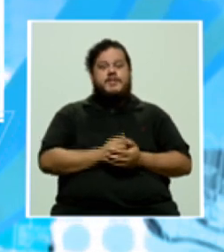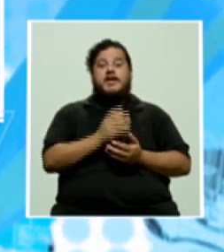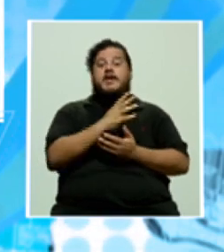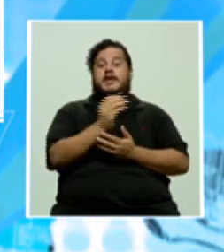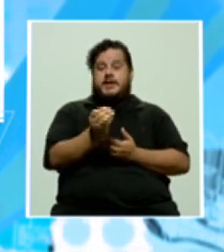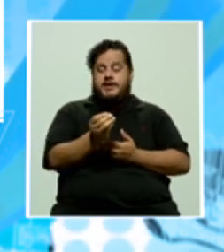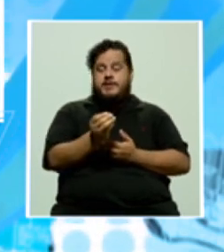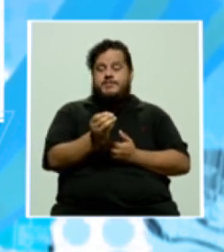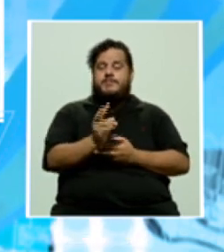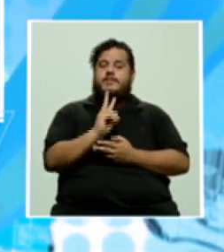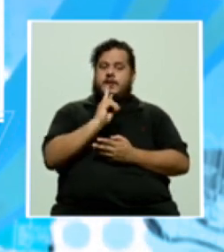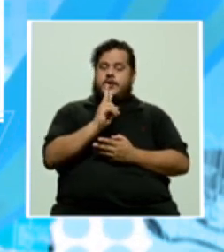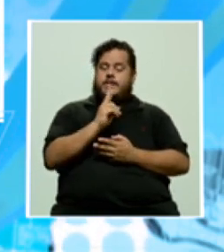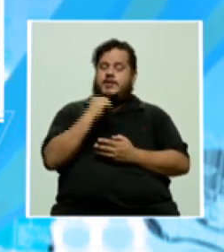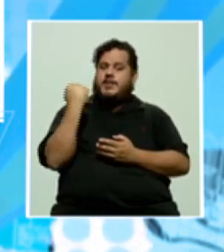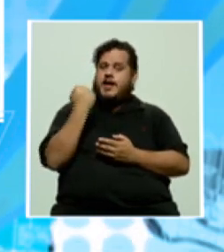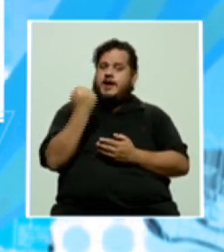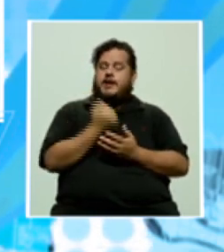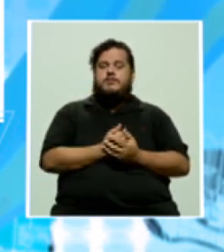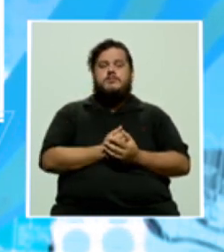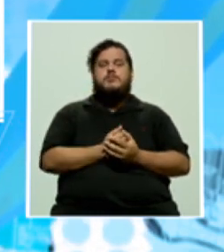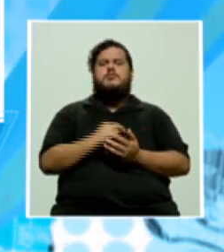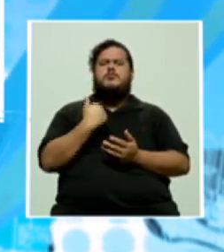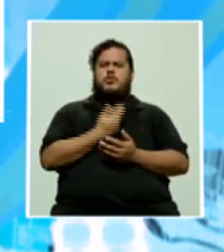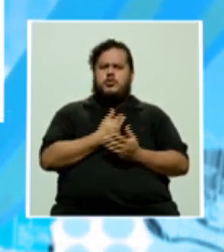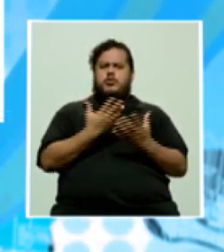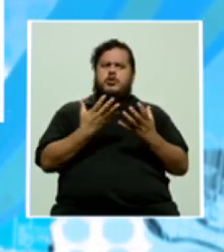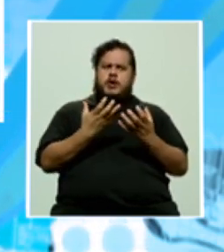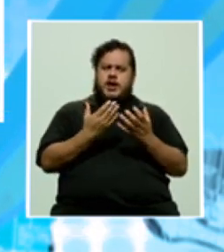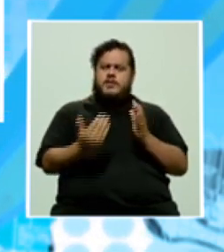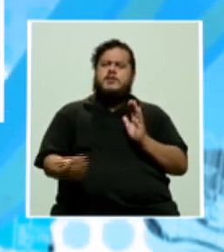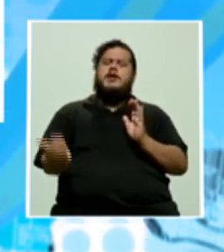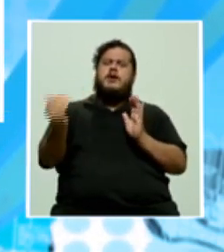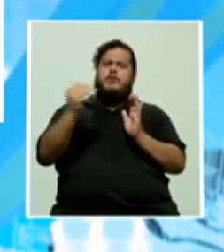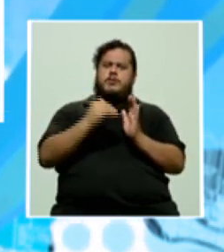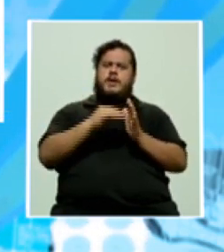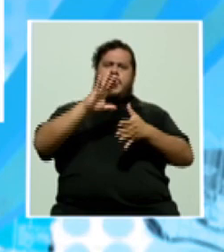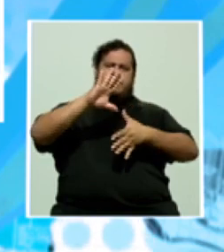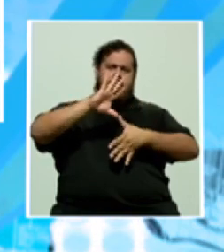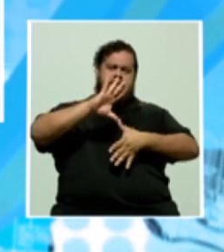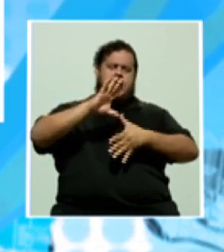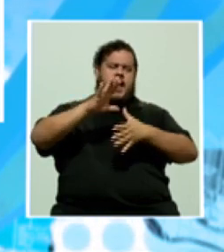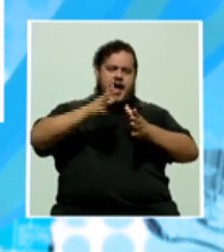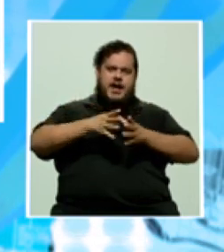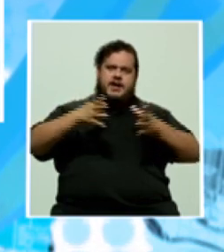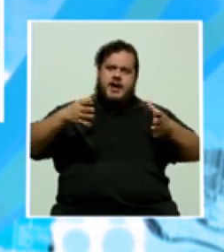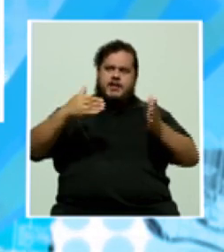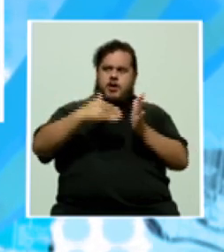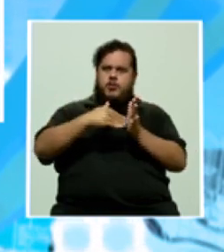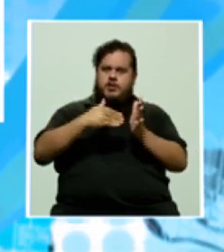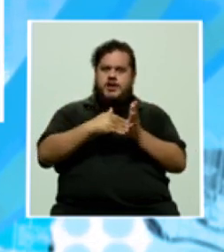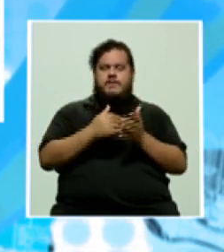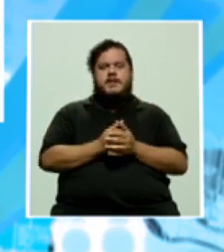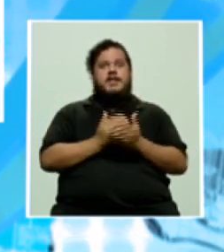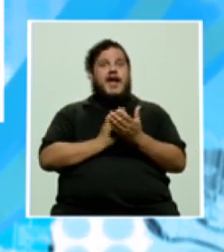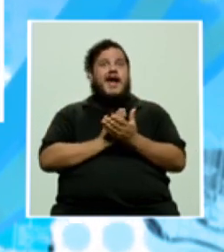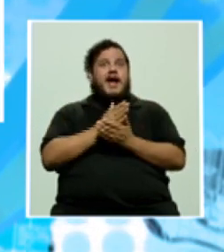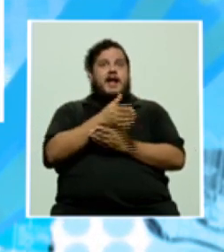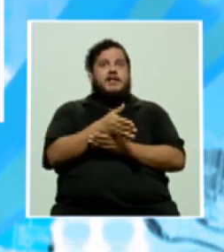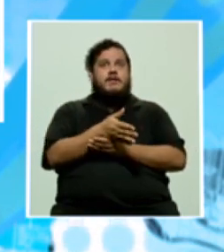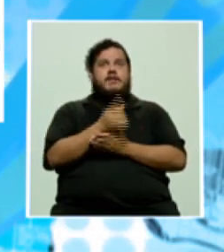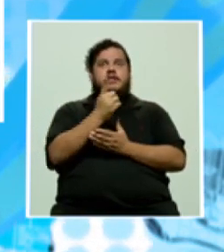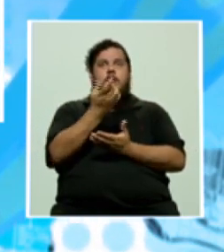y realmente ganamos. Lo que queríamos era volver a América grande nuevamente por medio de